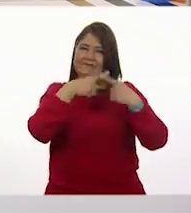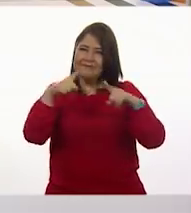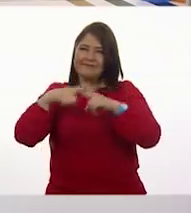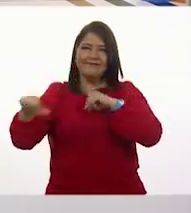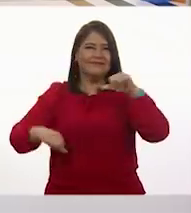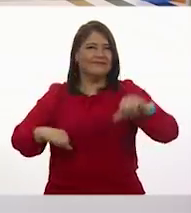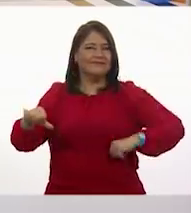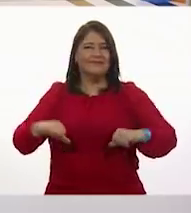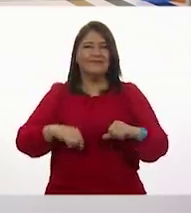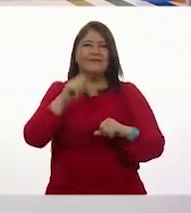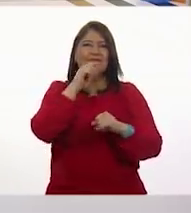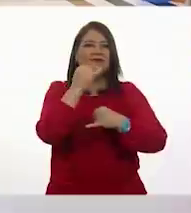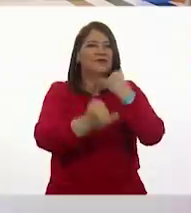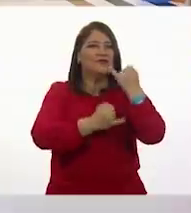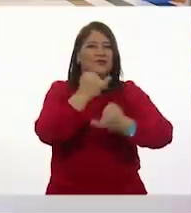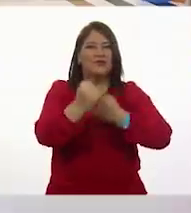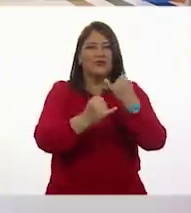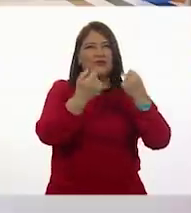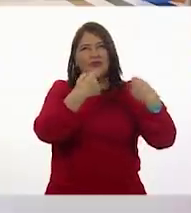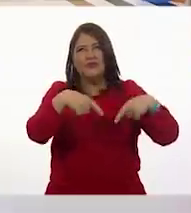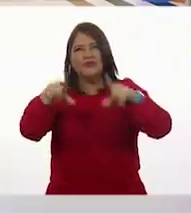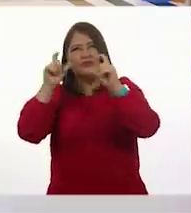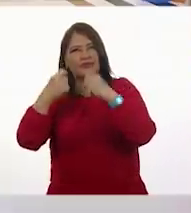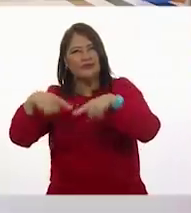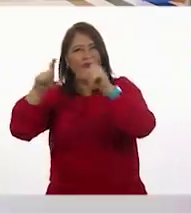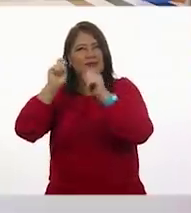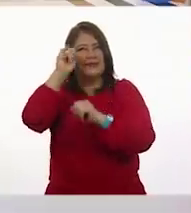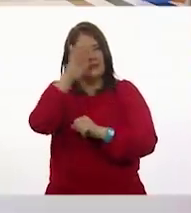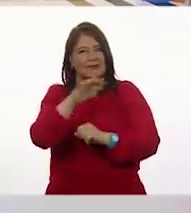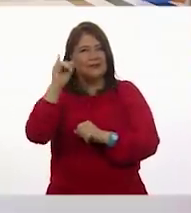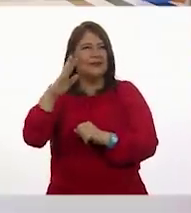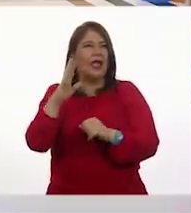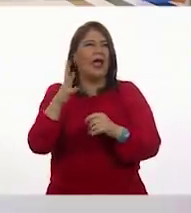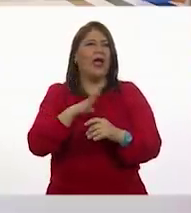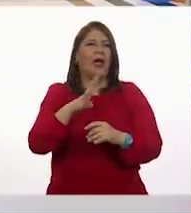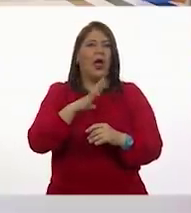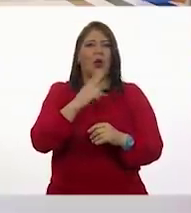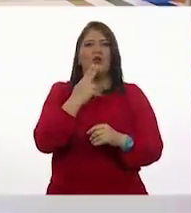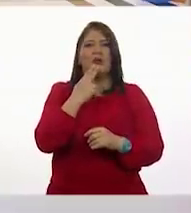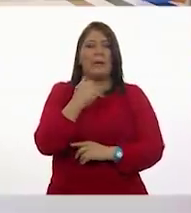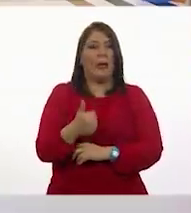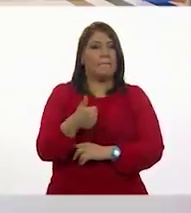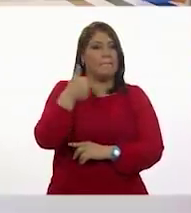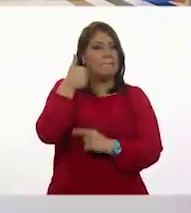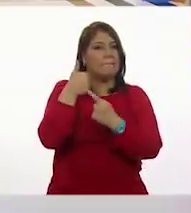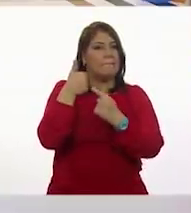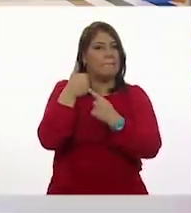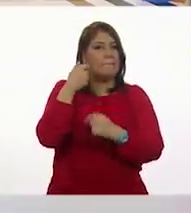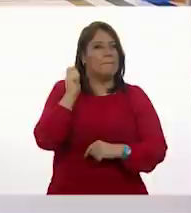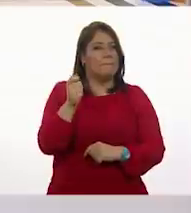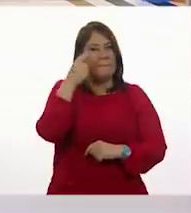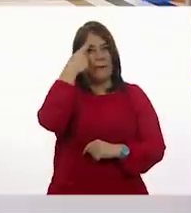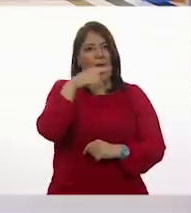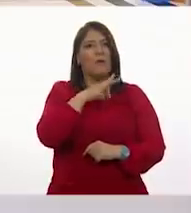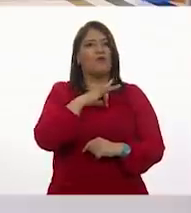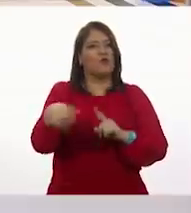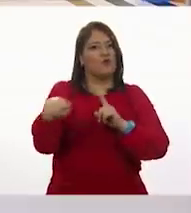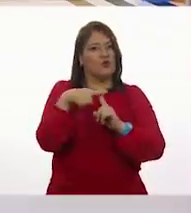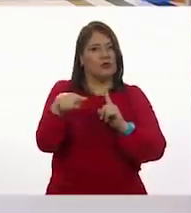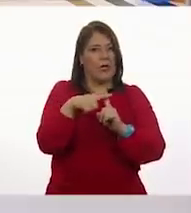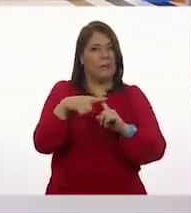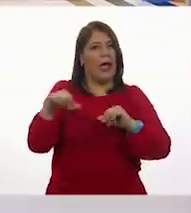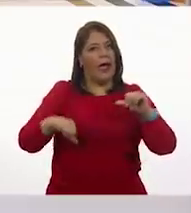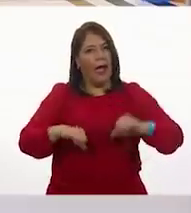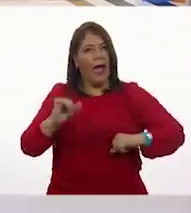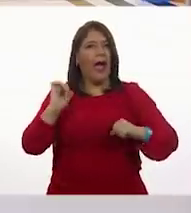me gustó mucho el juego con las imágenes donde utilizábamos el pulgar hacia arriba para identificar acciones que son positivas